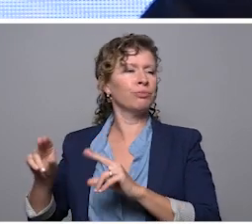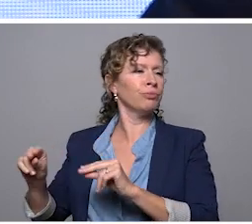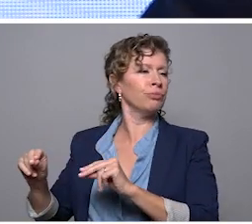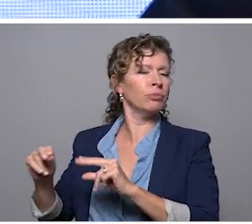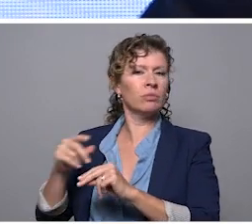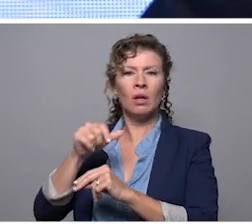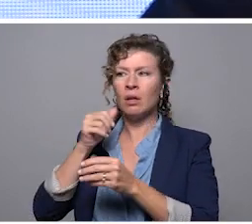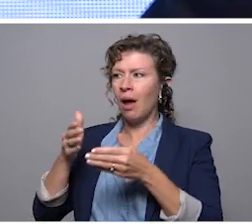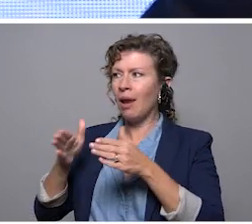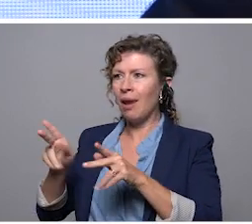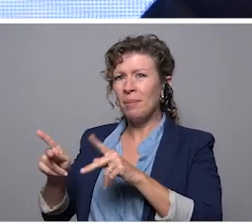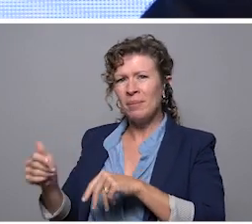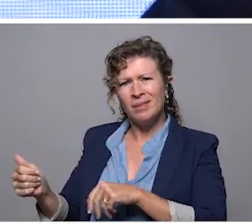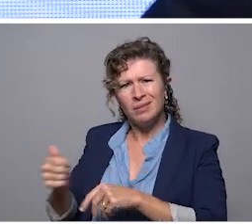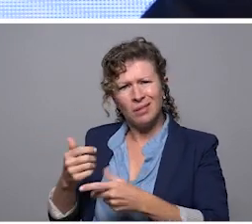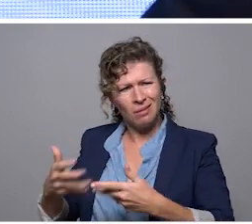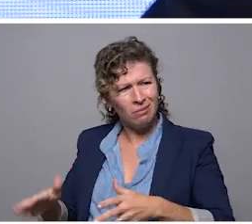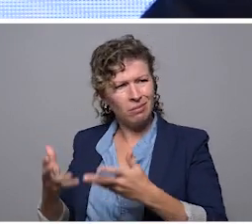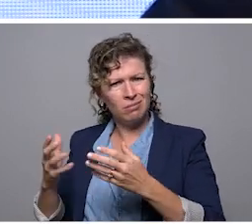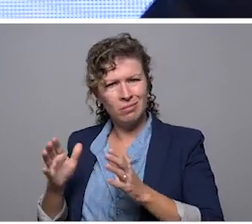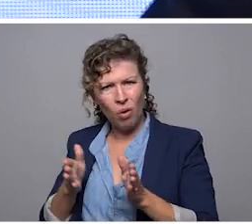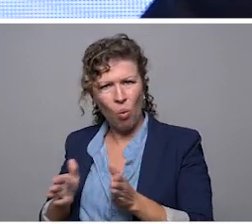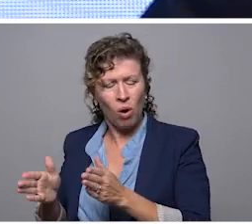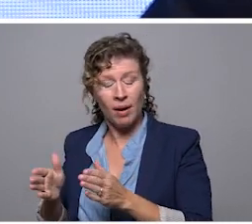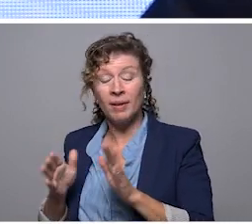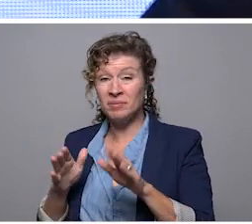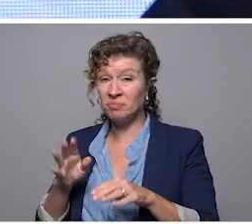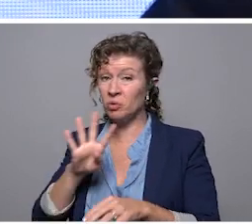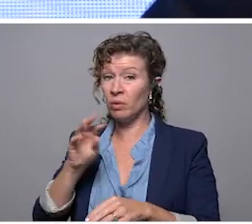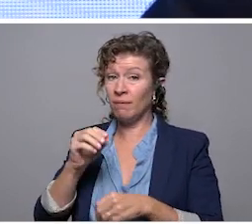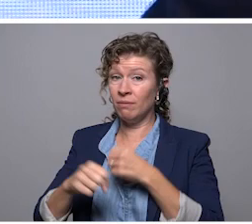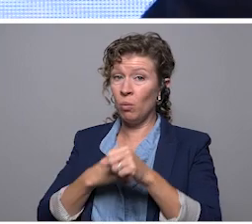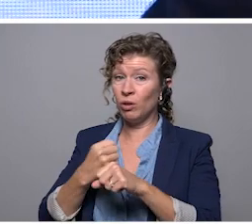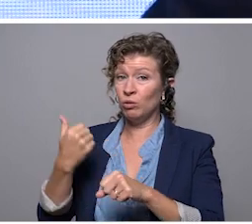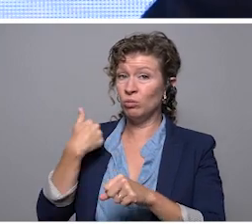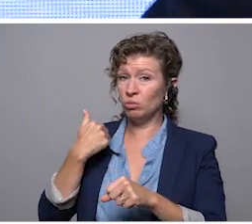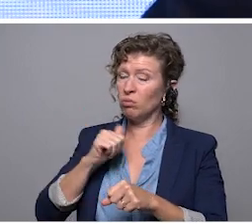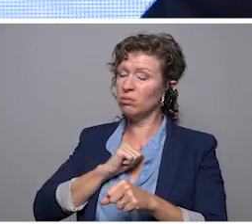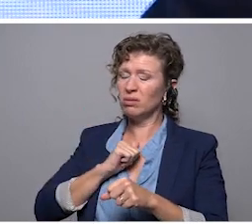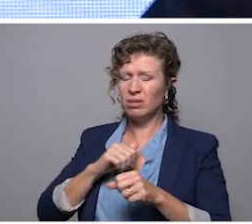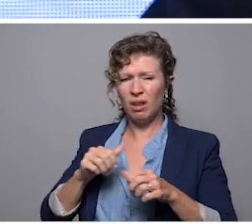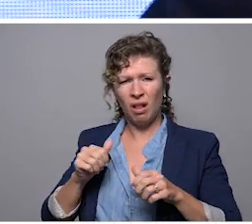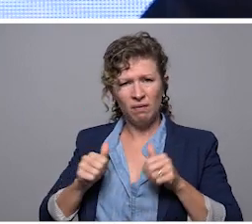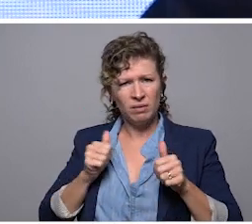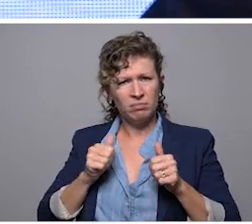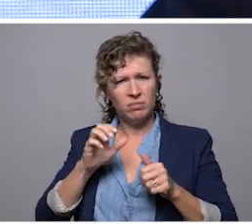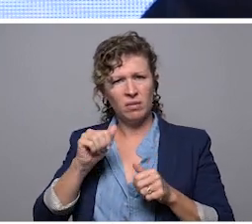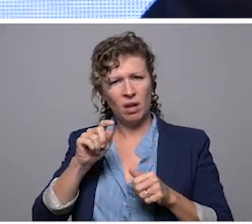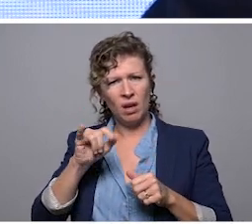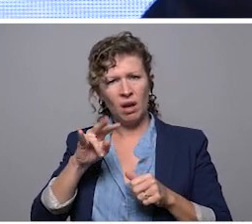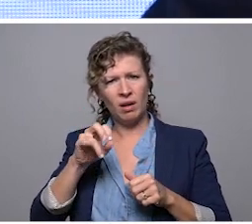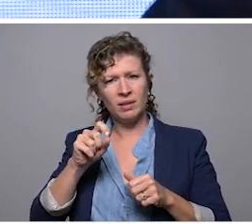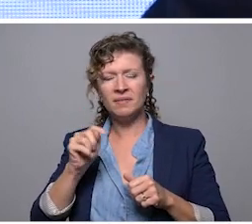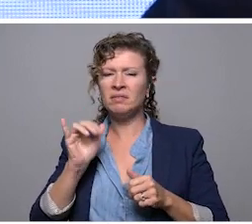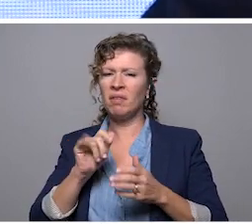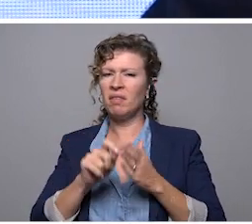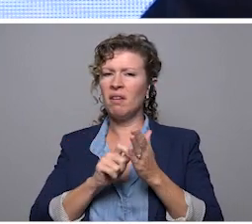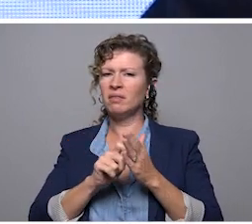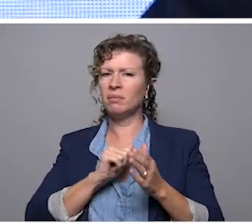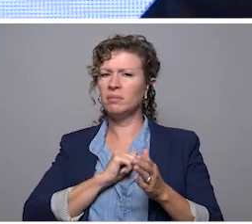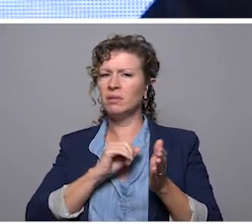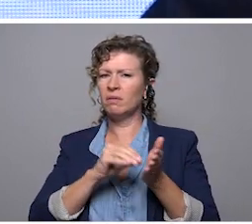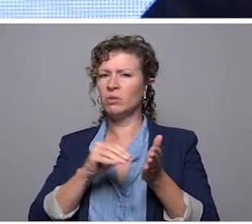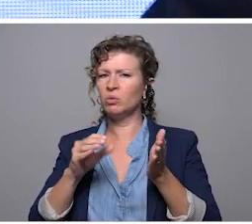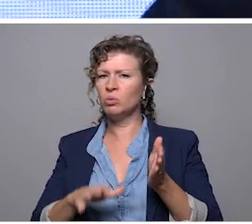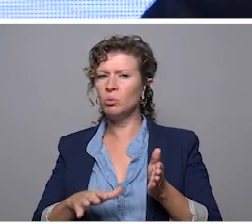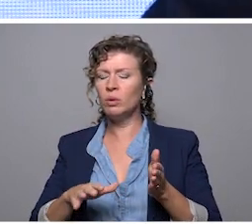y hace 40 años comencé como activista siendo estudiante y bueno una larga trayectoria que me llevó